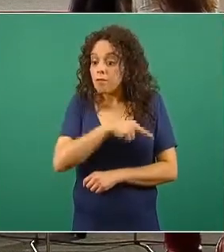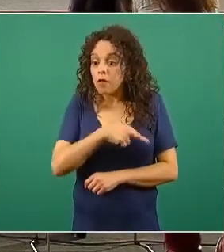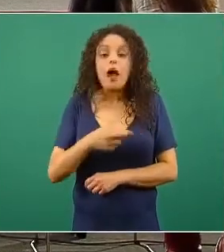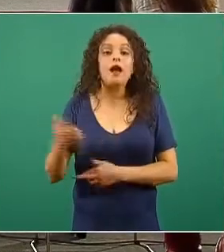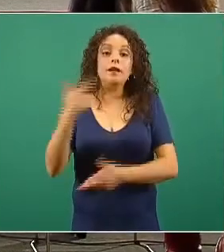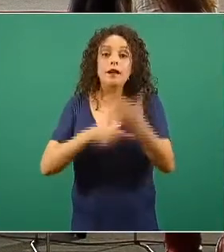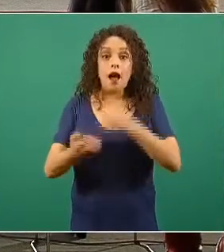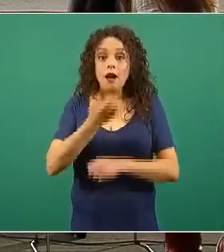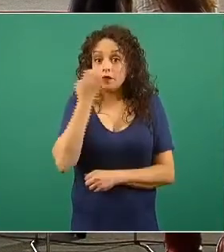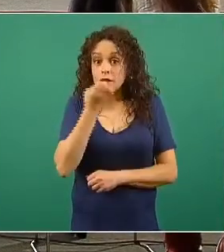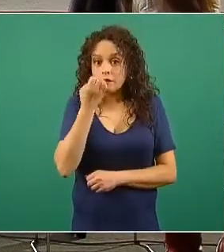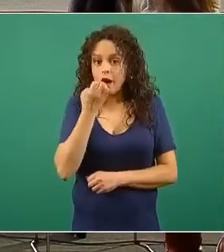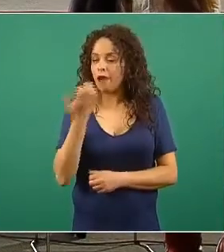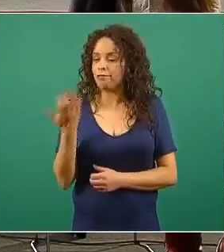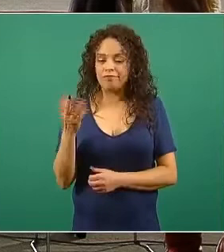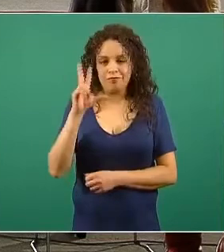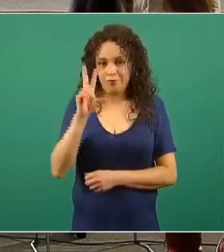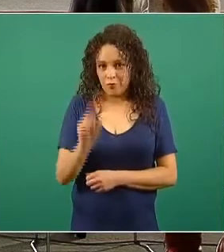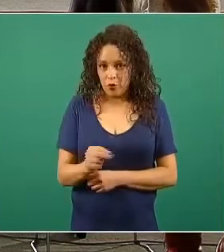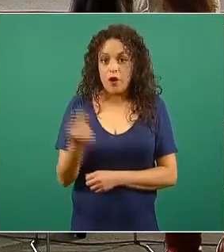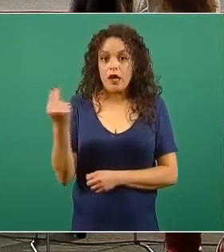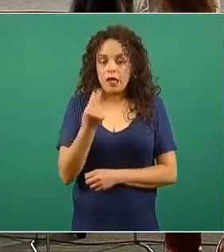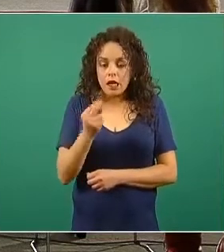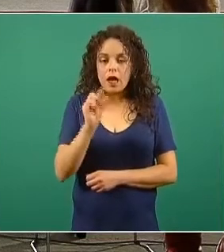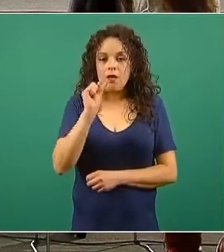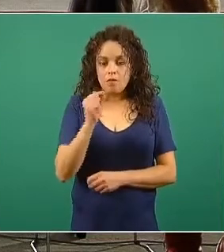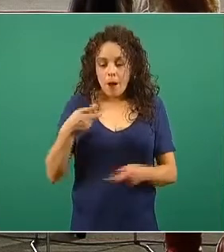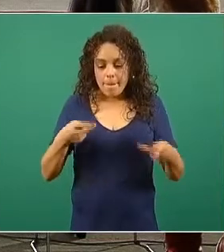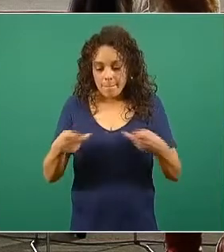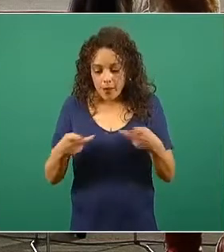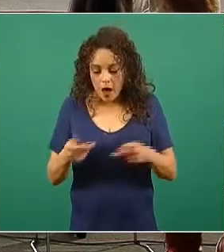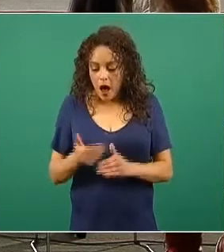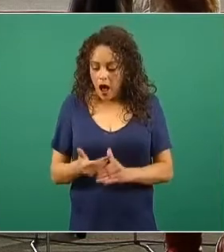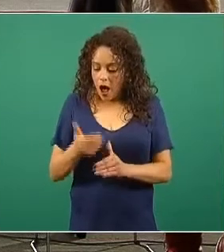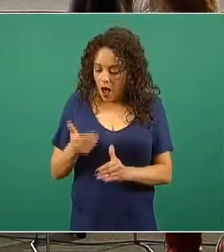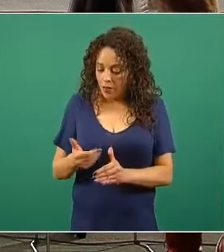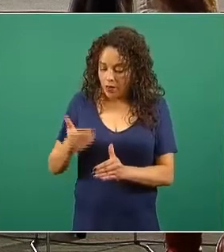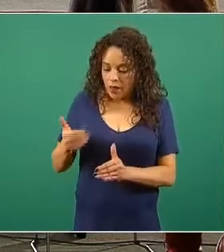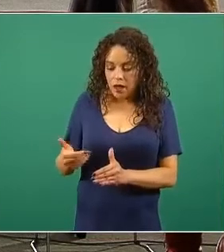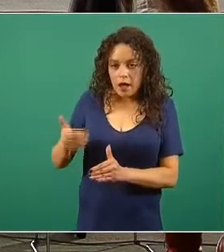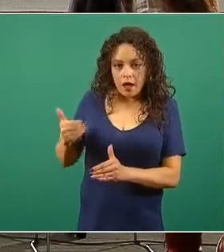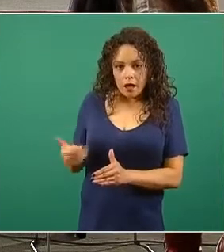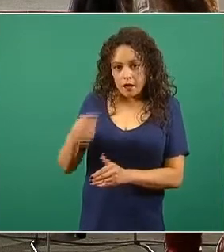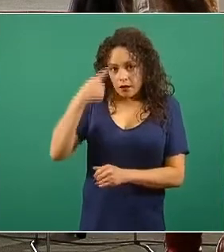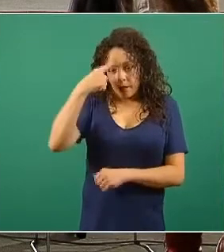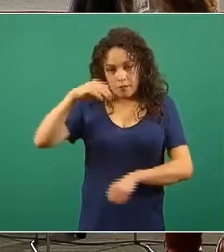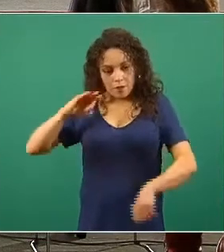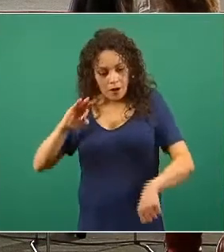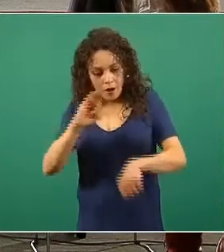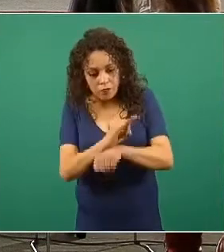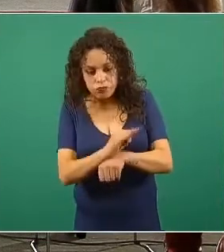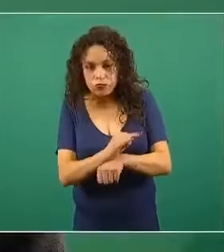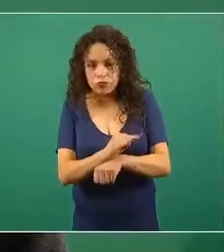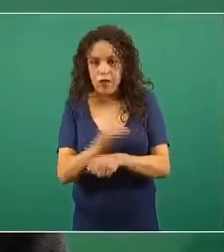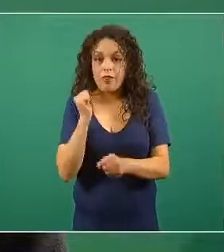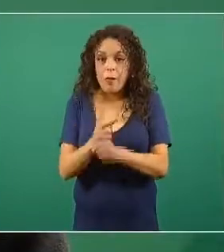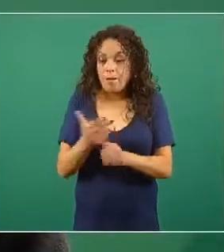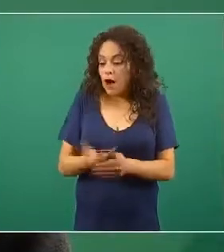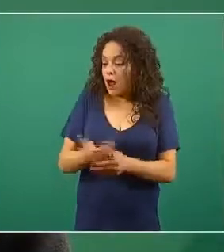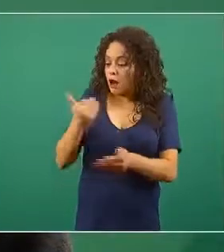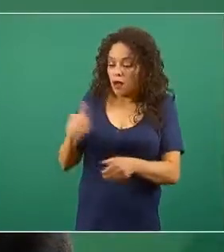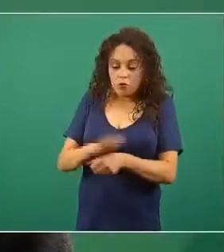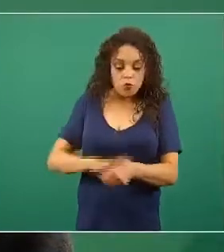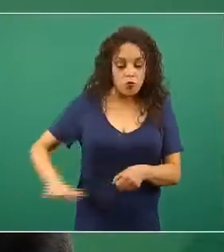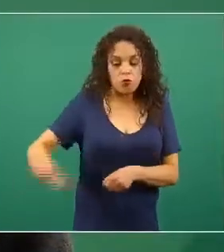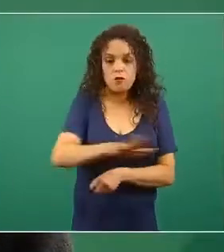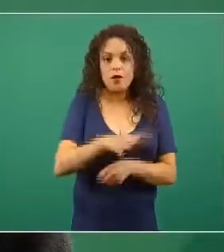reactivarse. Simple y llanamente es avanzar con la preparación de toda esta protección al grupo de personas para